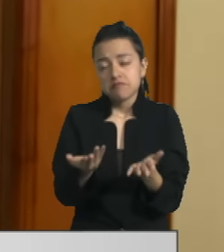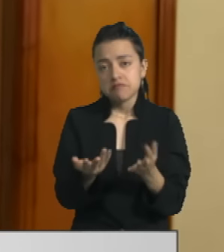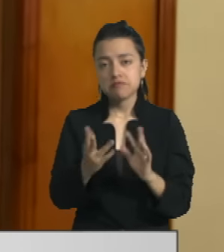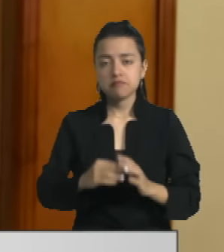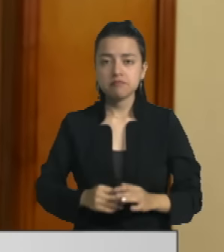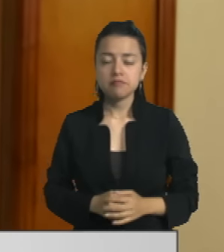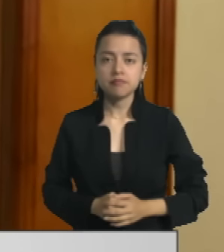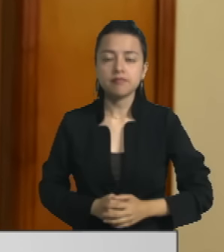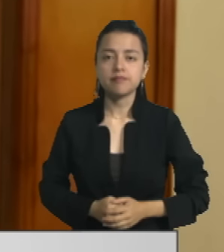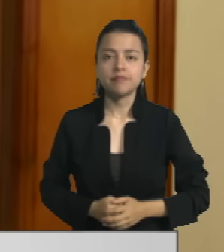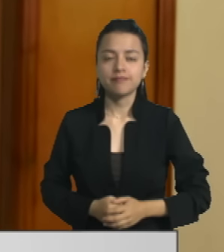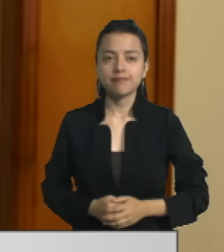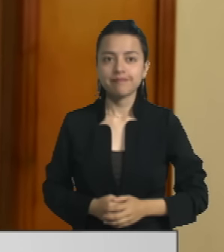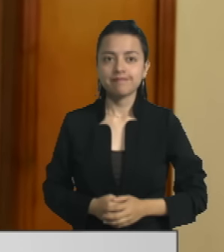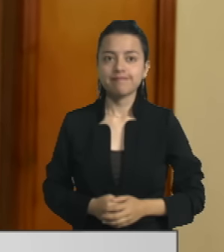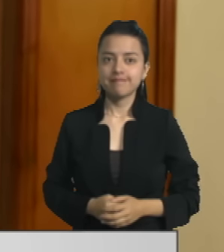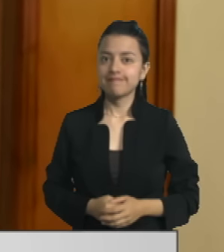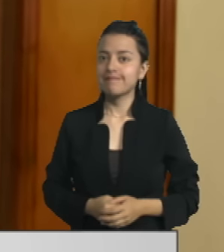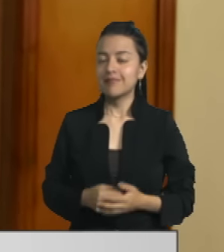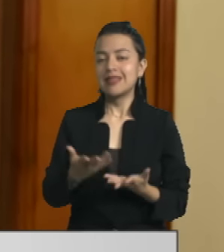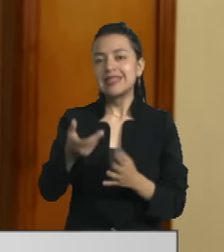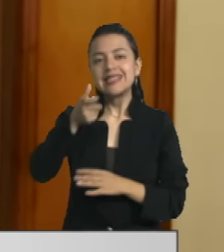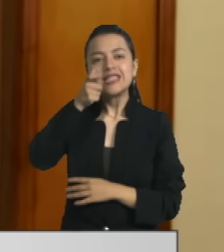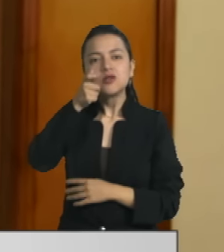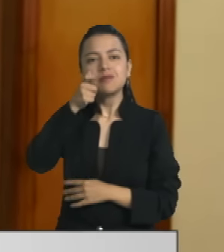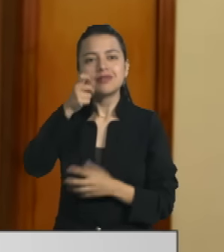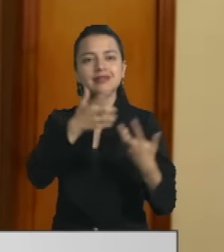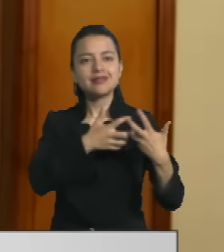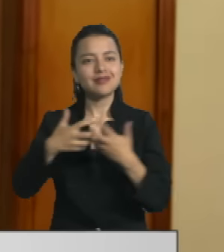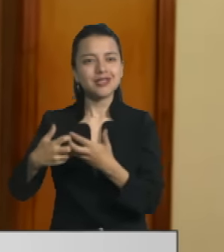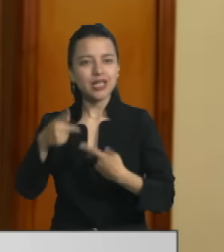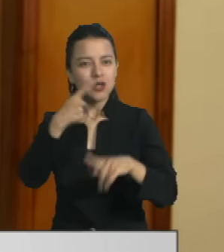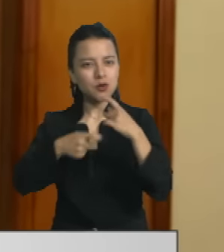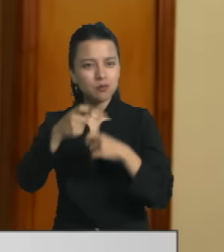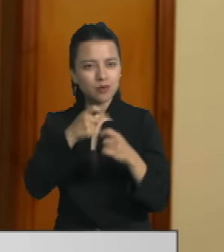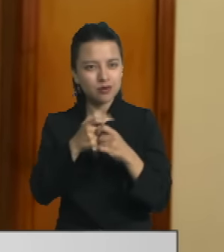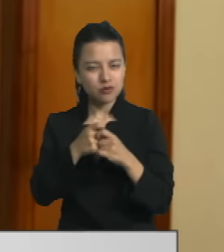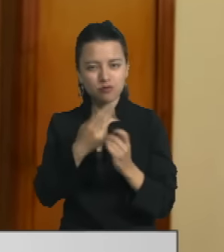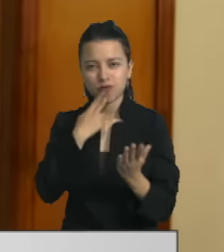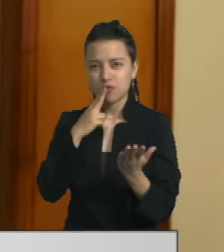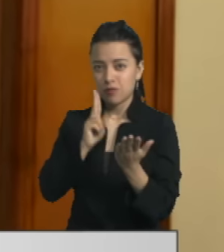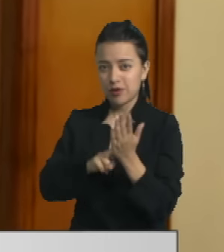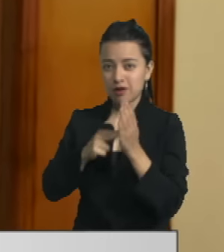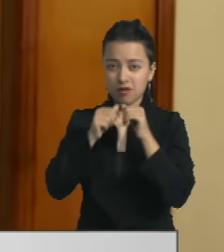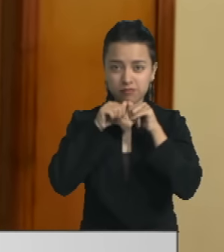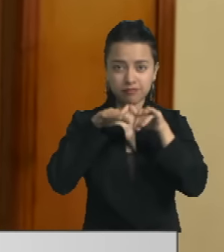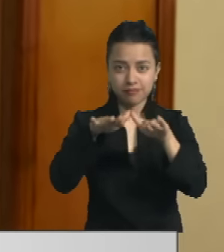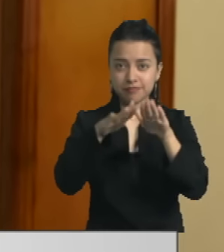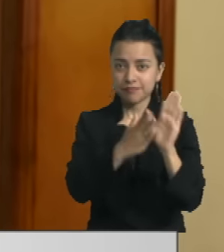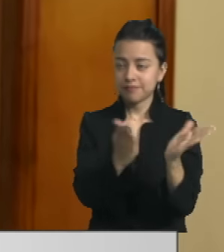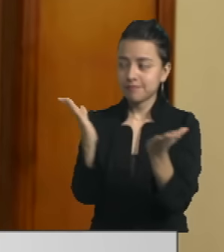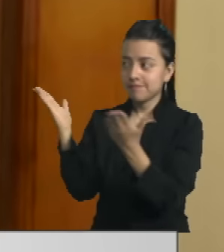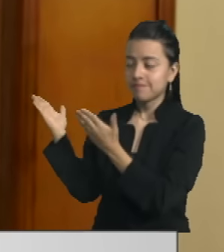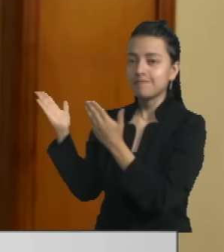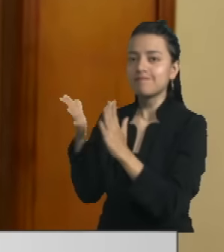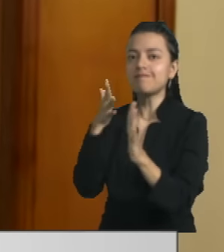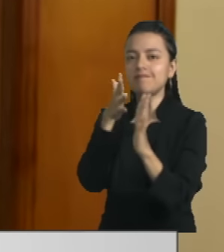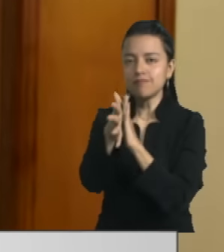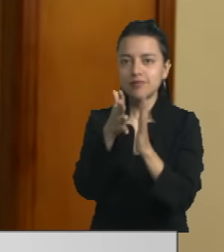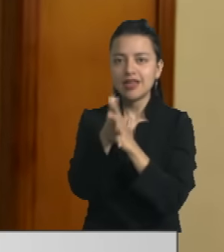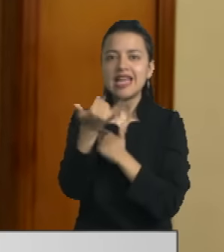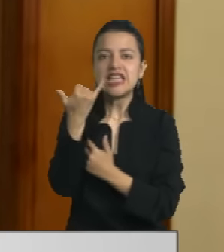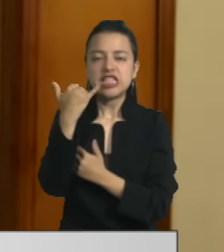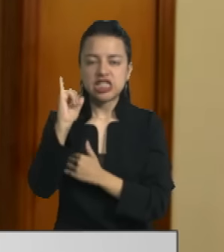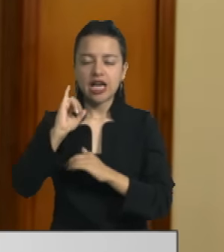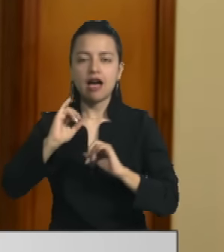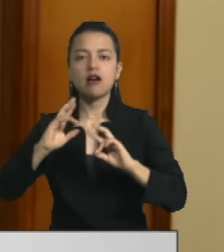segura Pues precisamente la superintendencia de industria y Comercio en el comunicado que van a ver ustedes a continuación anunció que formuló pliego